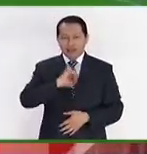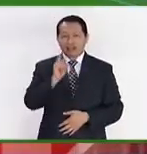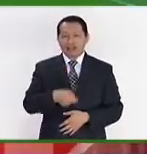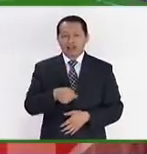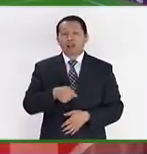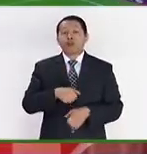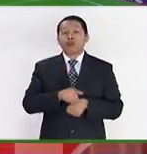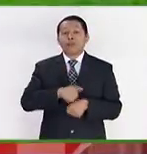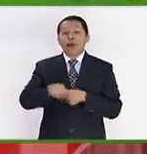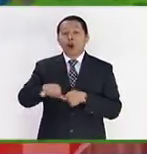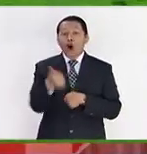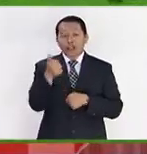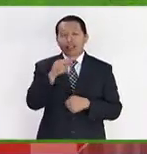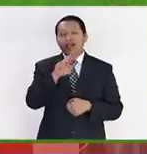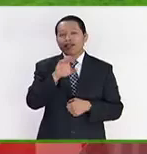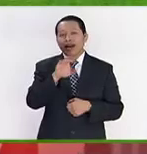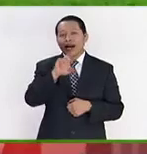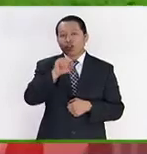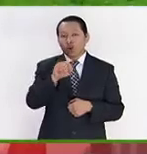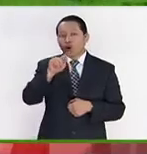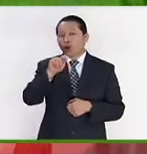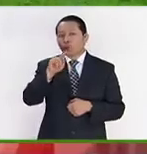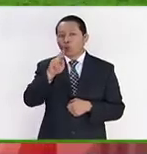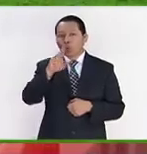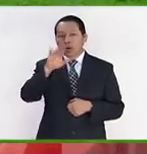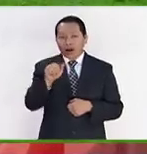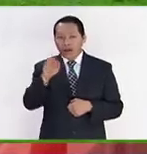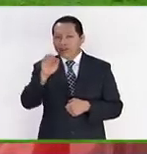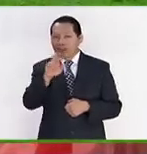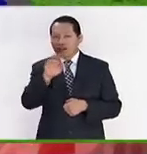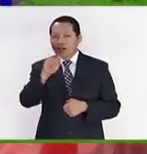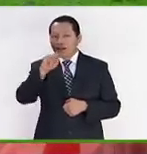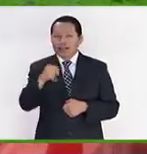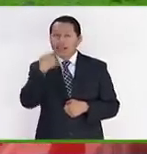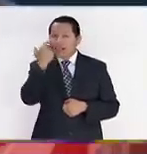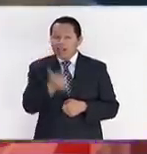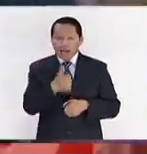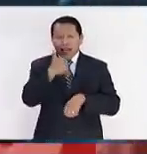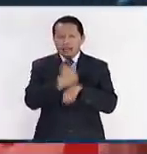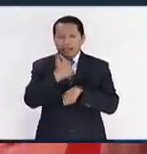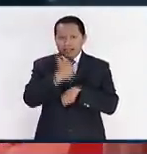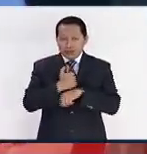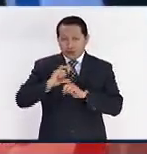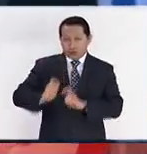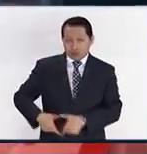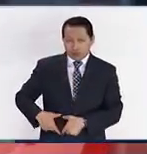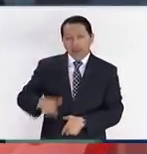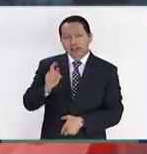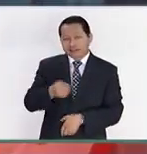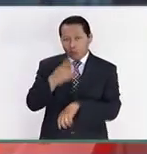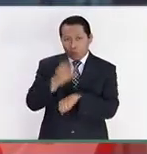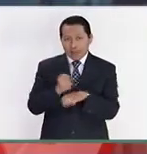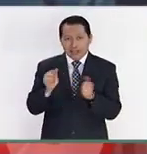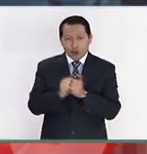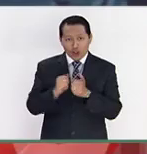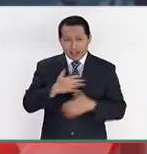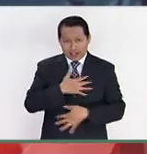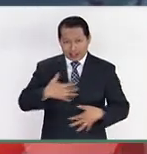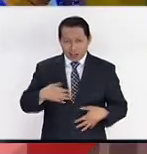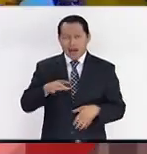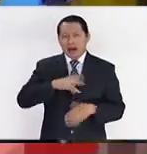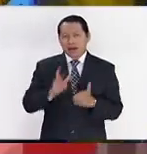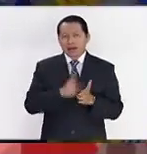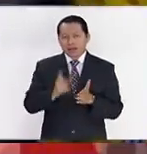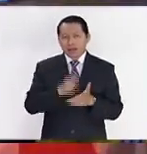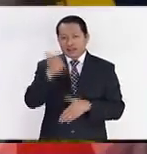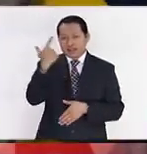onceava final para Ricardo el Tuca Ferretti, que buscará su sexta corona, la cuarta con los regiomontanos, a quienes ha llevado